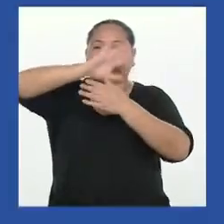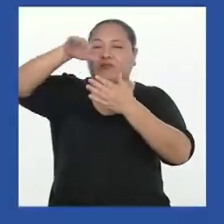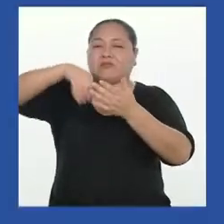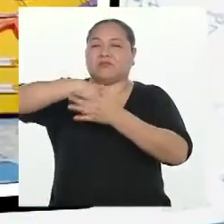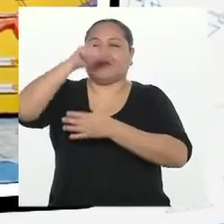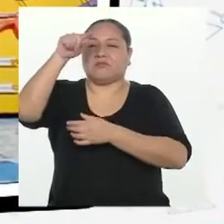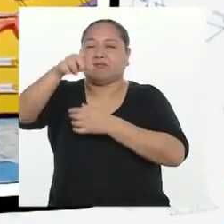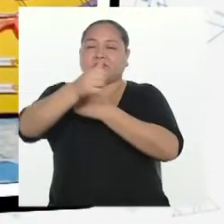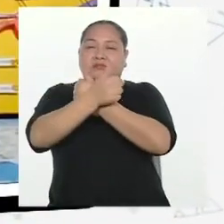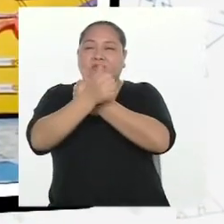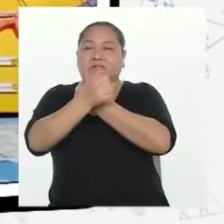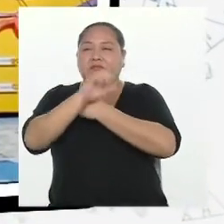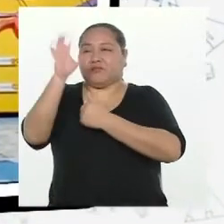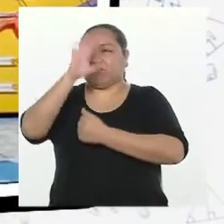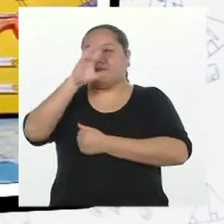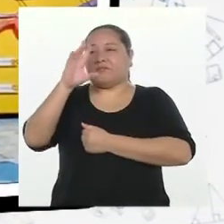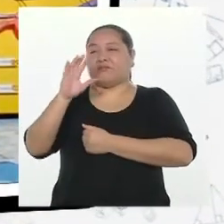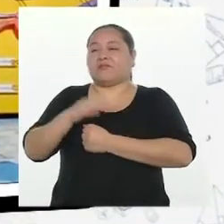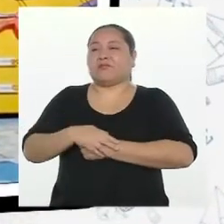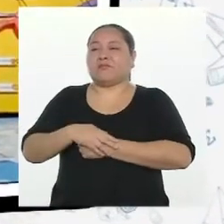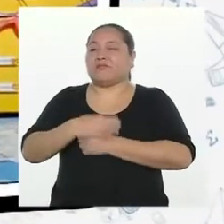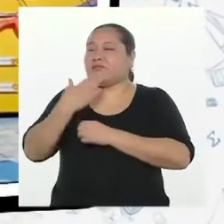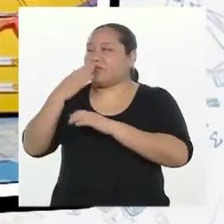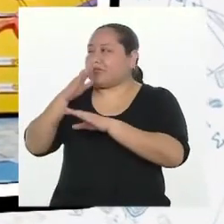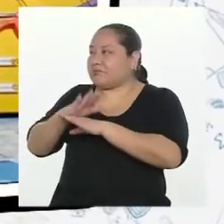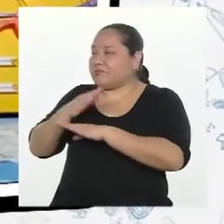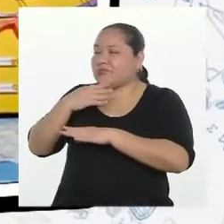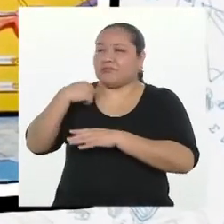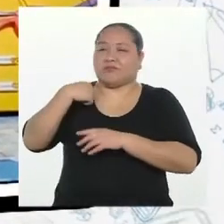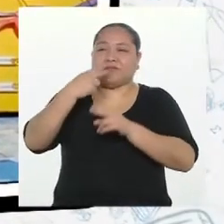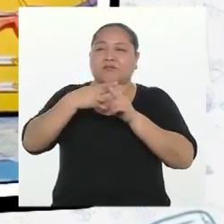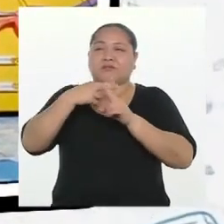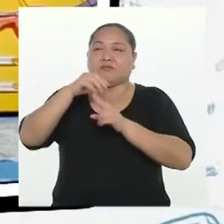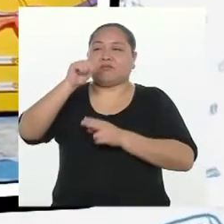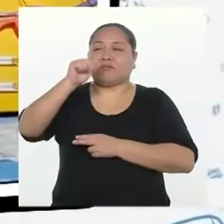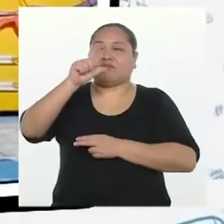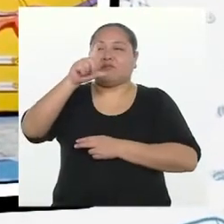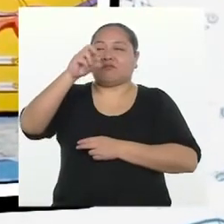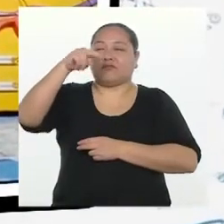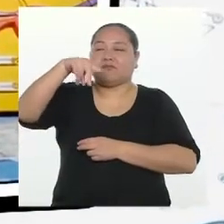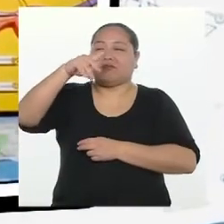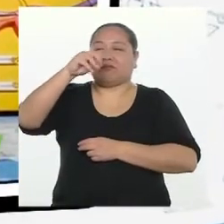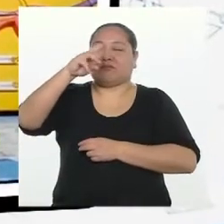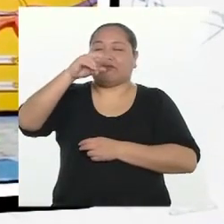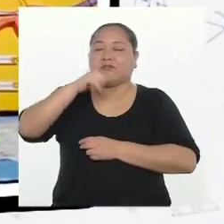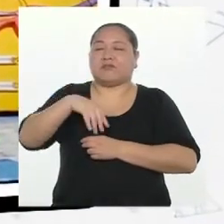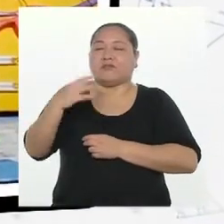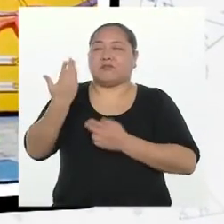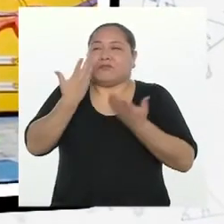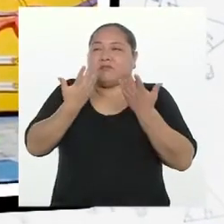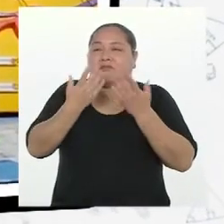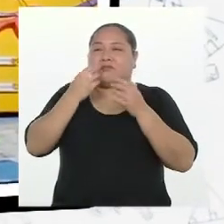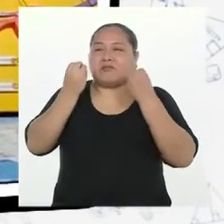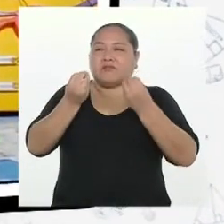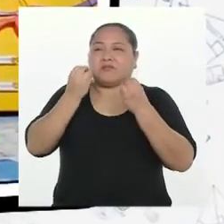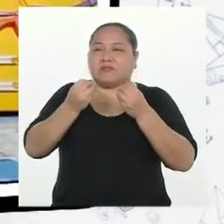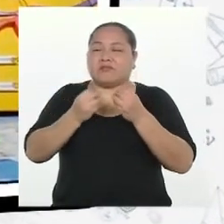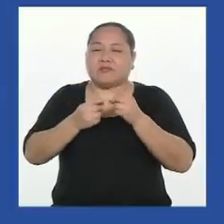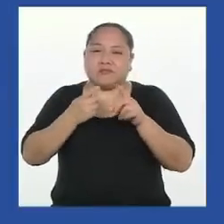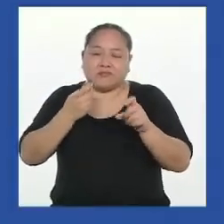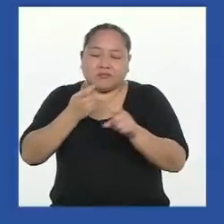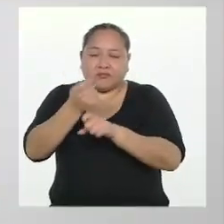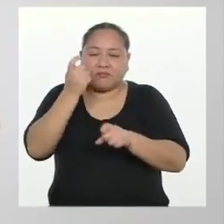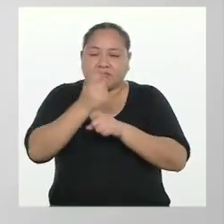Ayacucho. Hola Rodrigo, buenas tardes profesora. Soy Alondra de Huamanga, Ayacucho. Me perdí una parte. ¿Qué efecto tiene el jabón en las